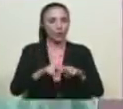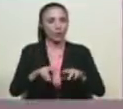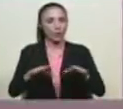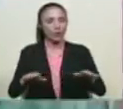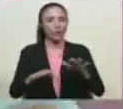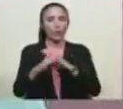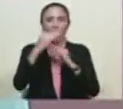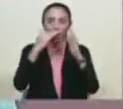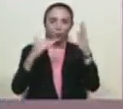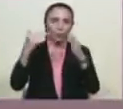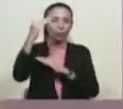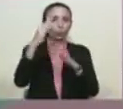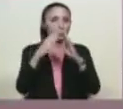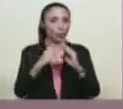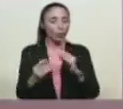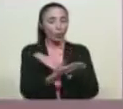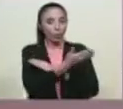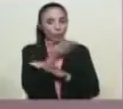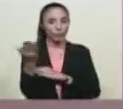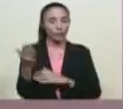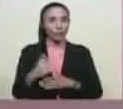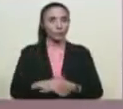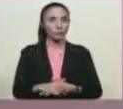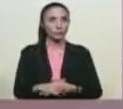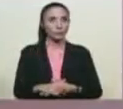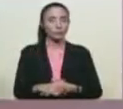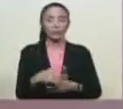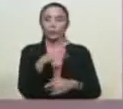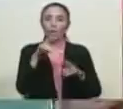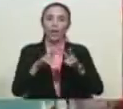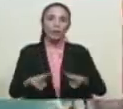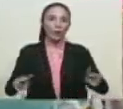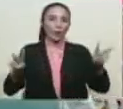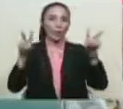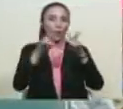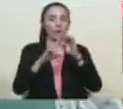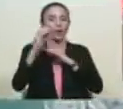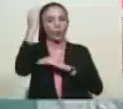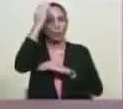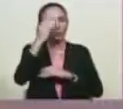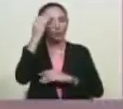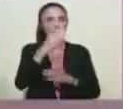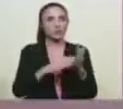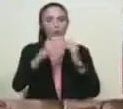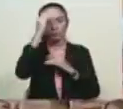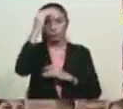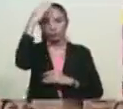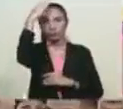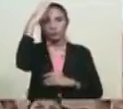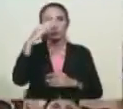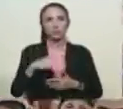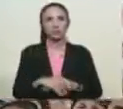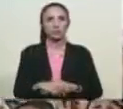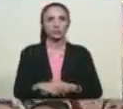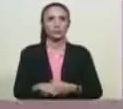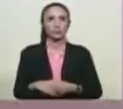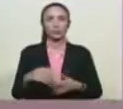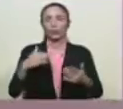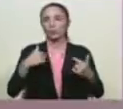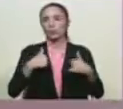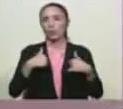niñas para el futuro. Ustedes son los forjadores de valores, de conciencia, de conocimiento. Yo